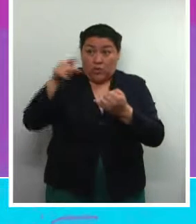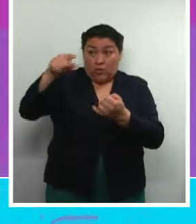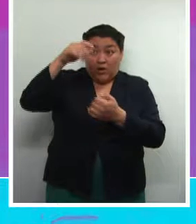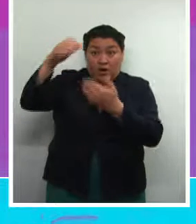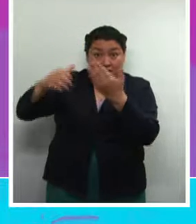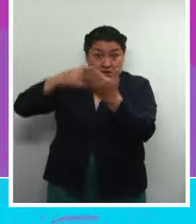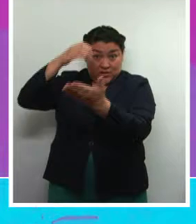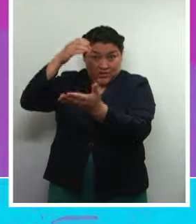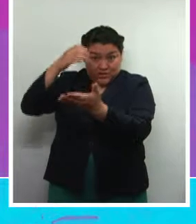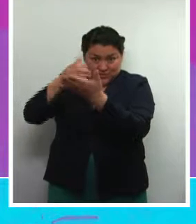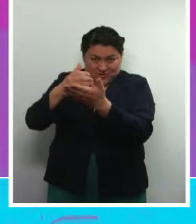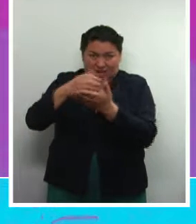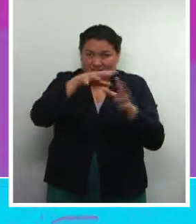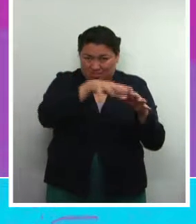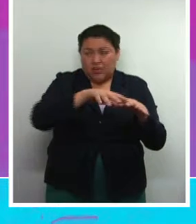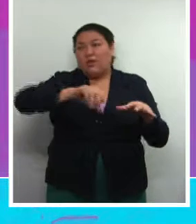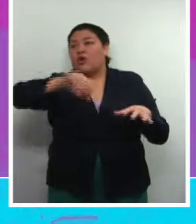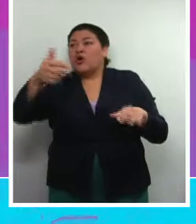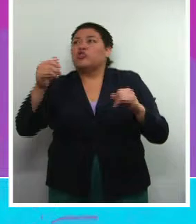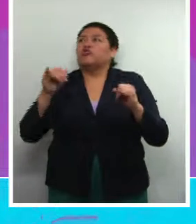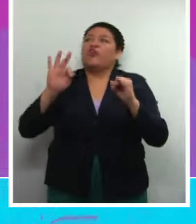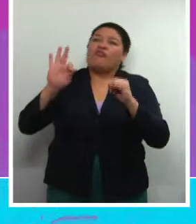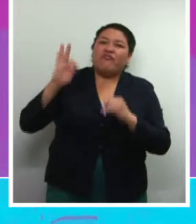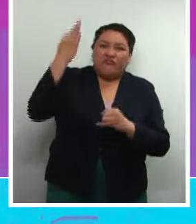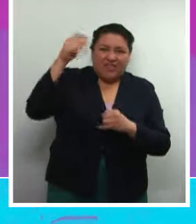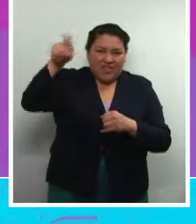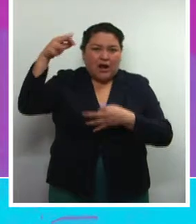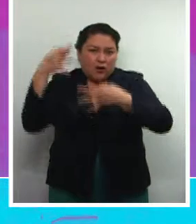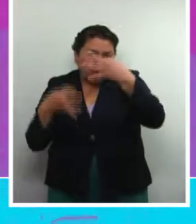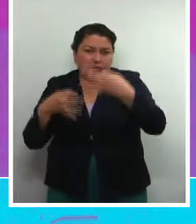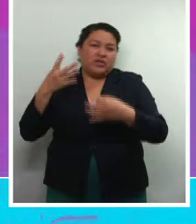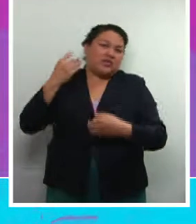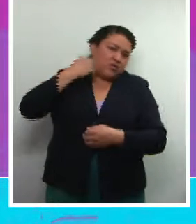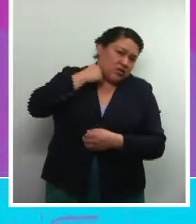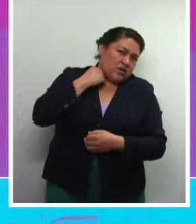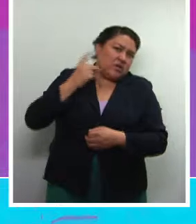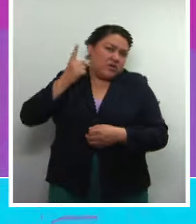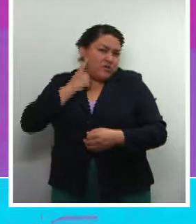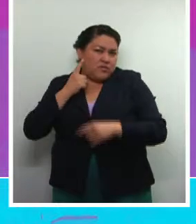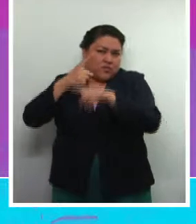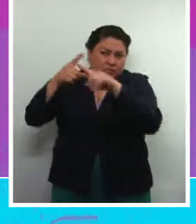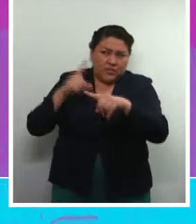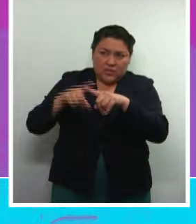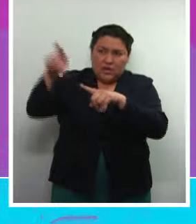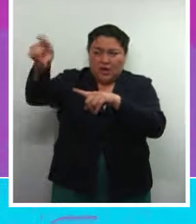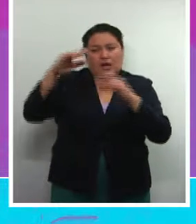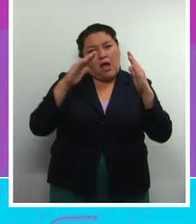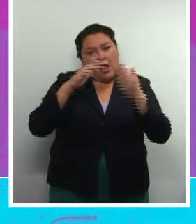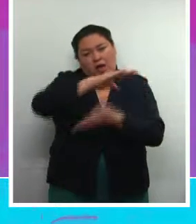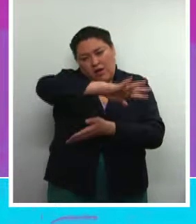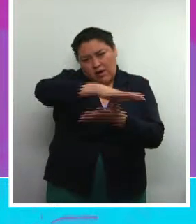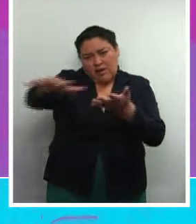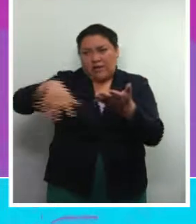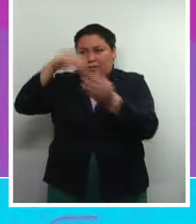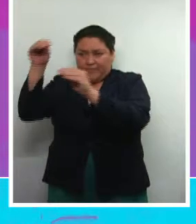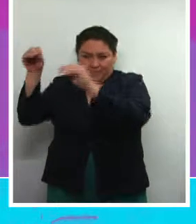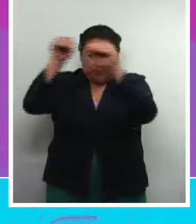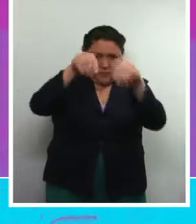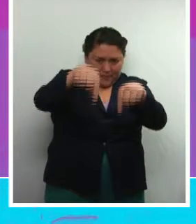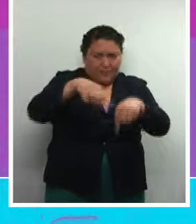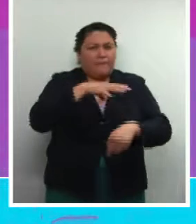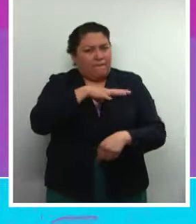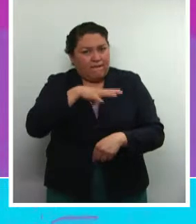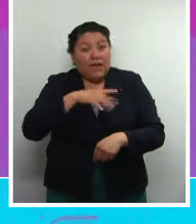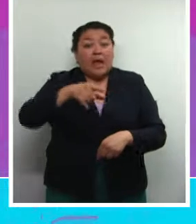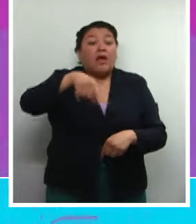los poderes e instituciones federales asentados en su demarcación. Se expresan las